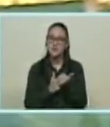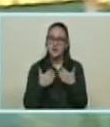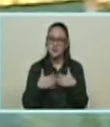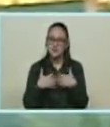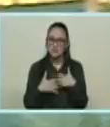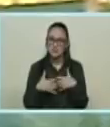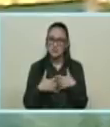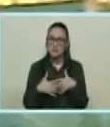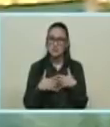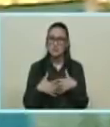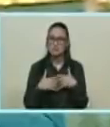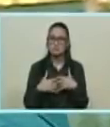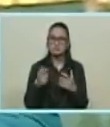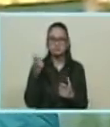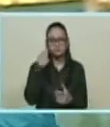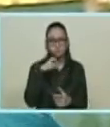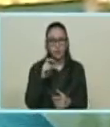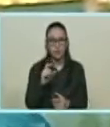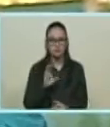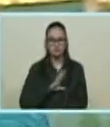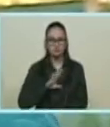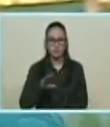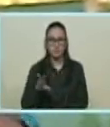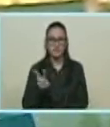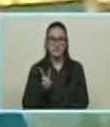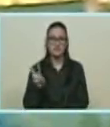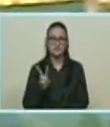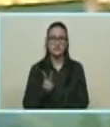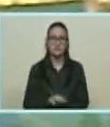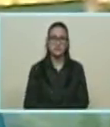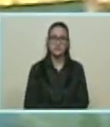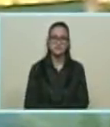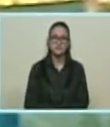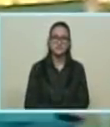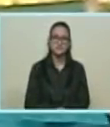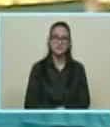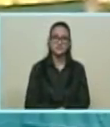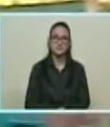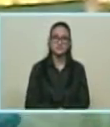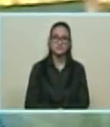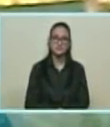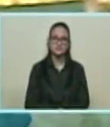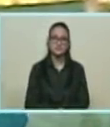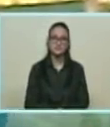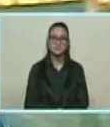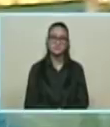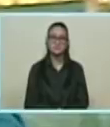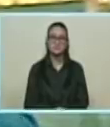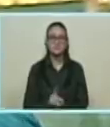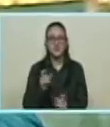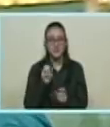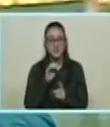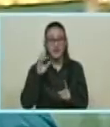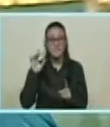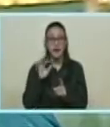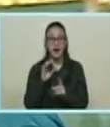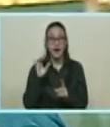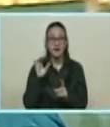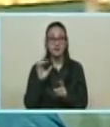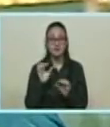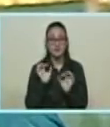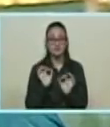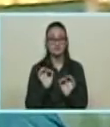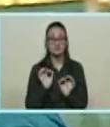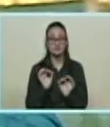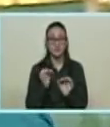financiero y monetario de la criptomoneda, el Petro venezolano. Y así también vamos a hacer con diamantes.